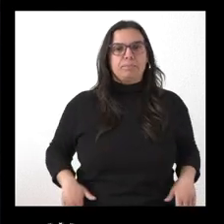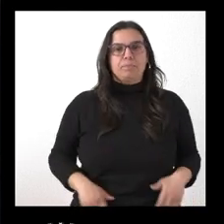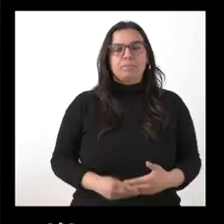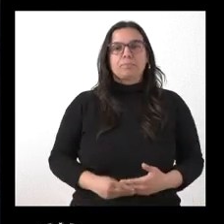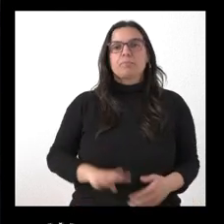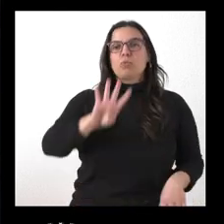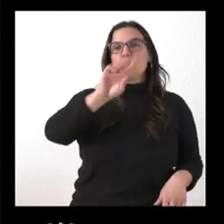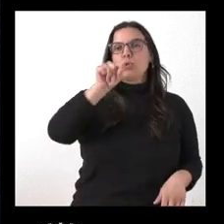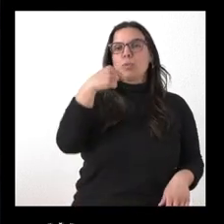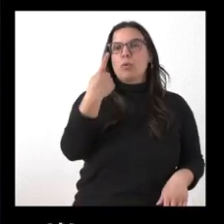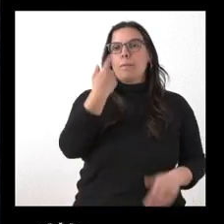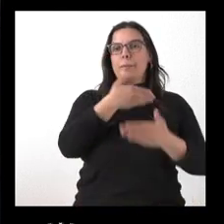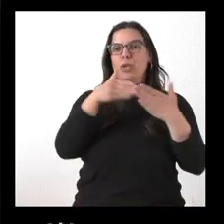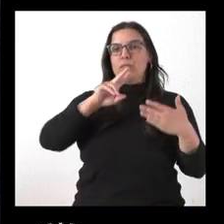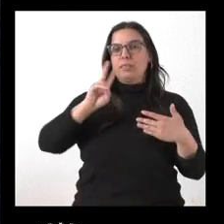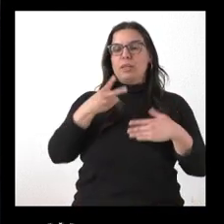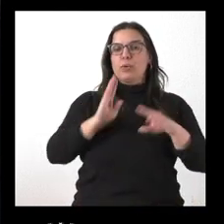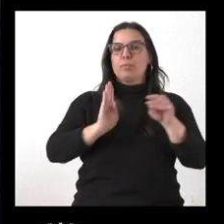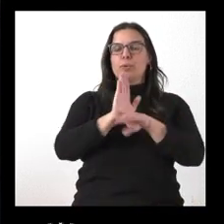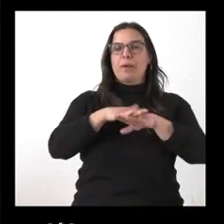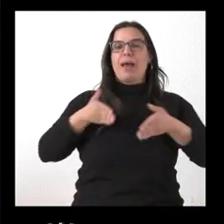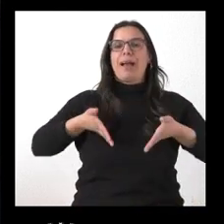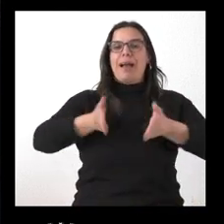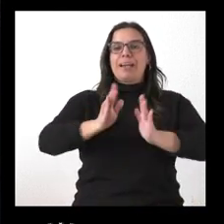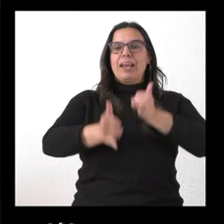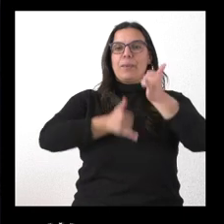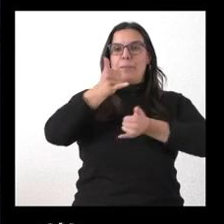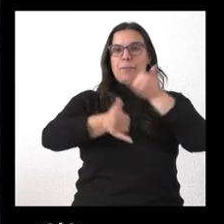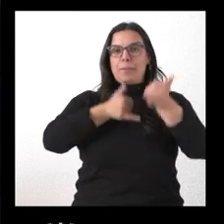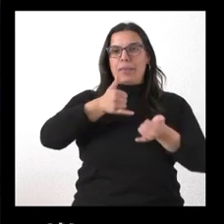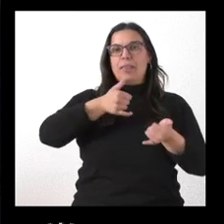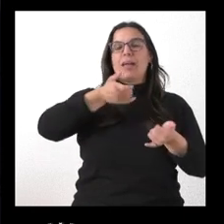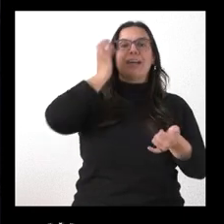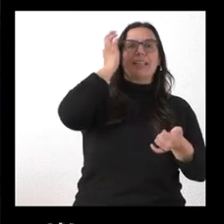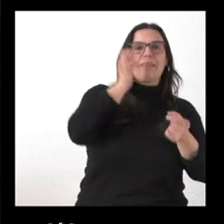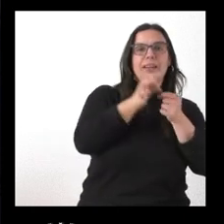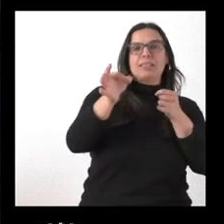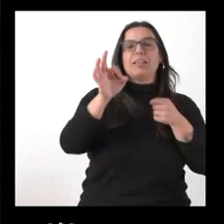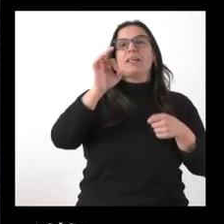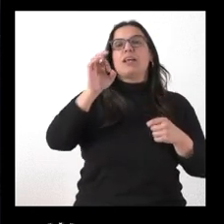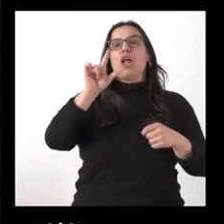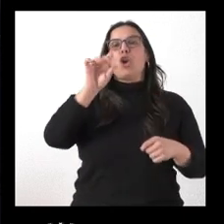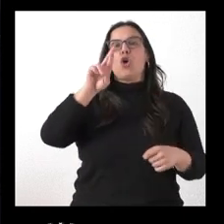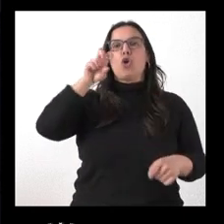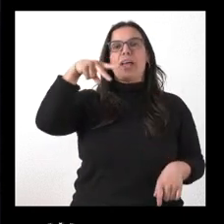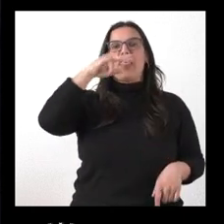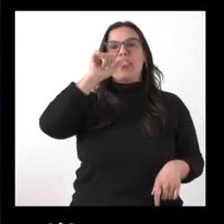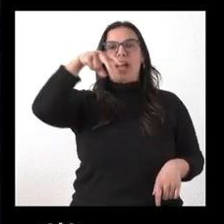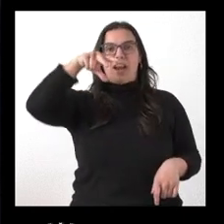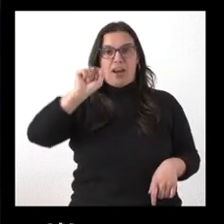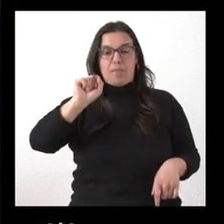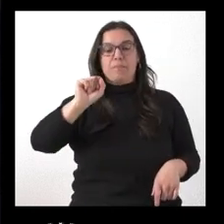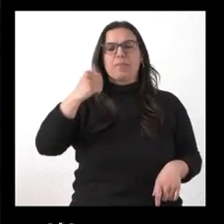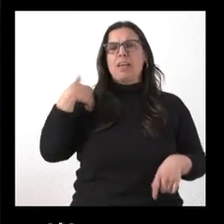4,1 millones de euros lo que destinamos para el carril bici en tres localidades San Andrés de ravaredo y Lorenzana ya hemos traído varios acuerdos